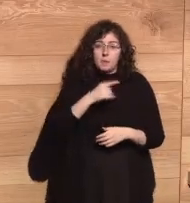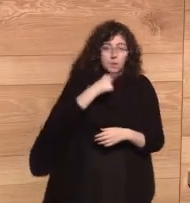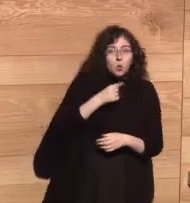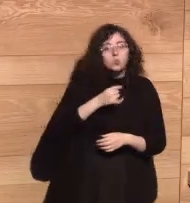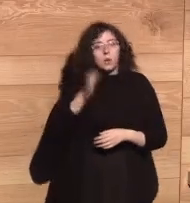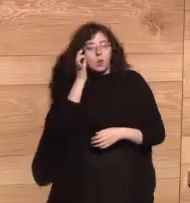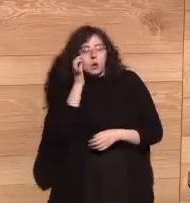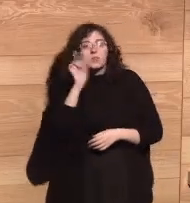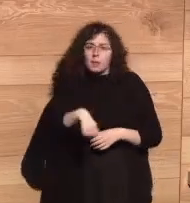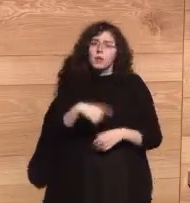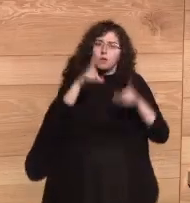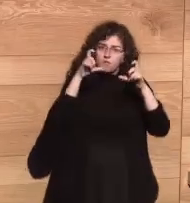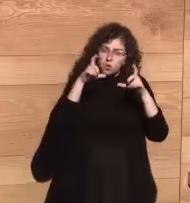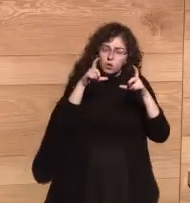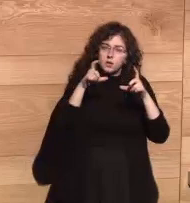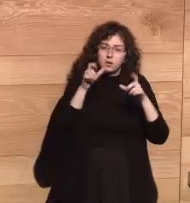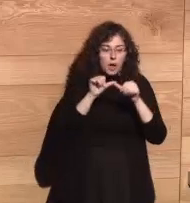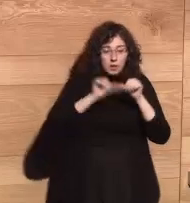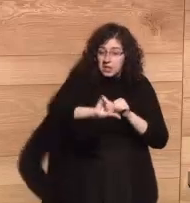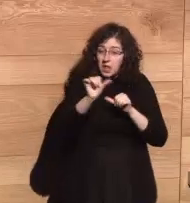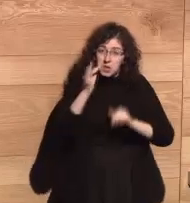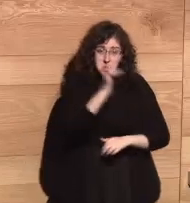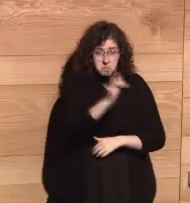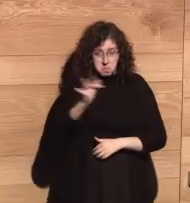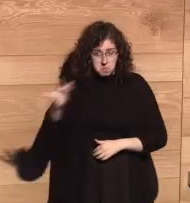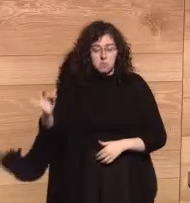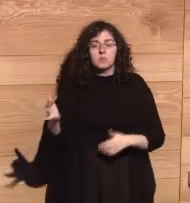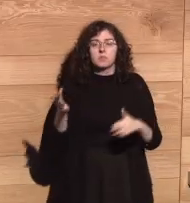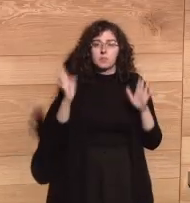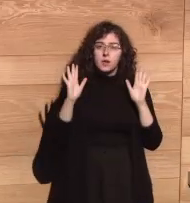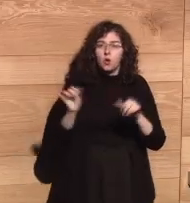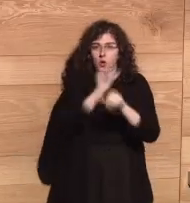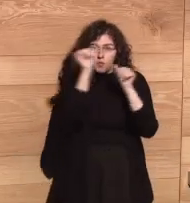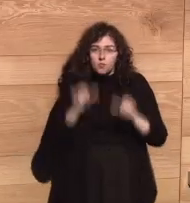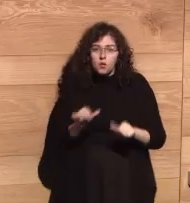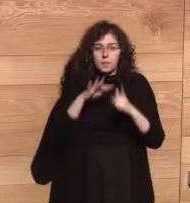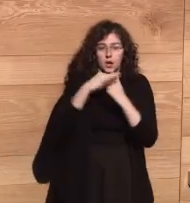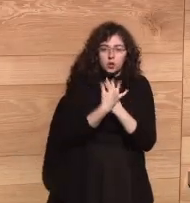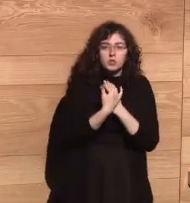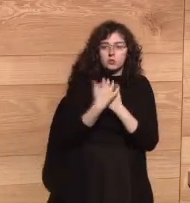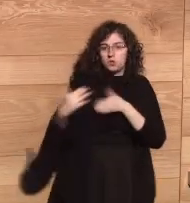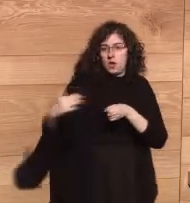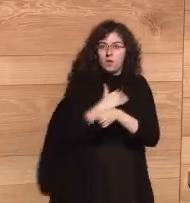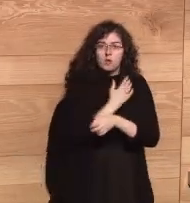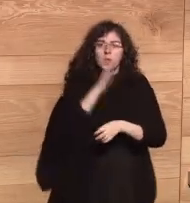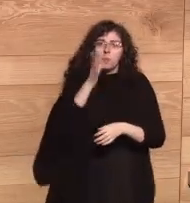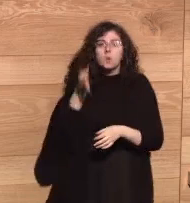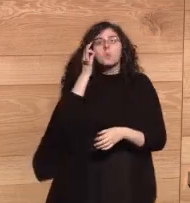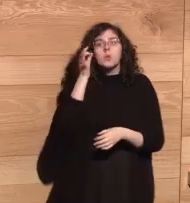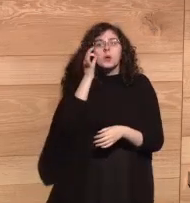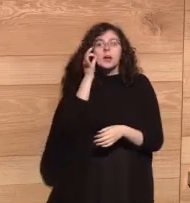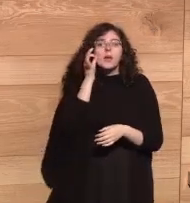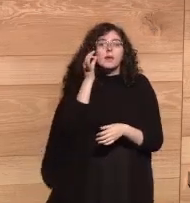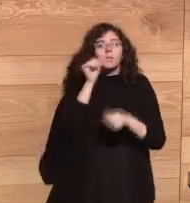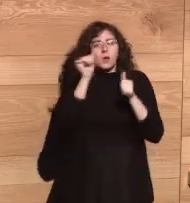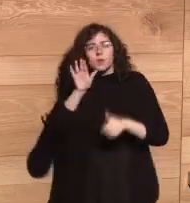y ser fotógrafa, pues ya a partir de ahí todo es muy positivo. Pero la forma en la que la situación influye por ser mujer de forma